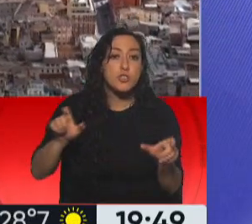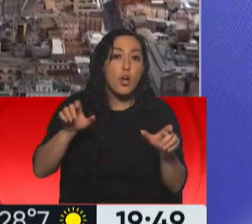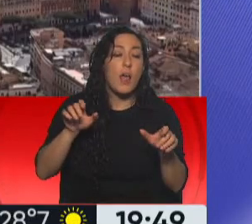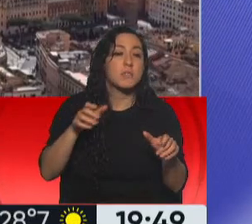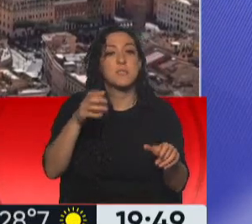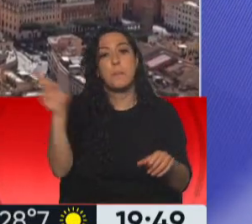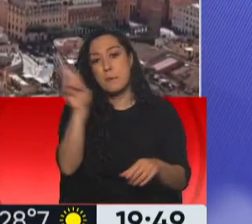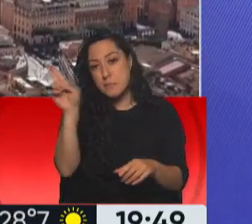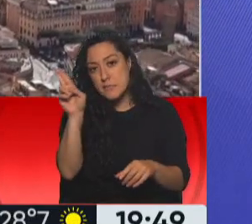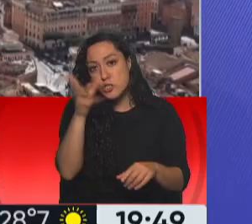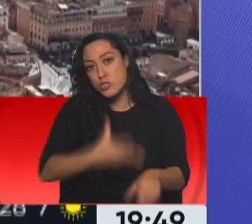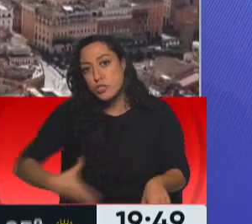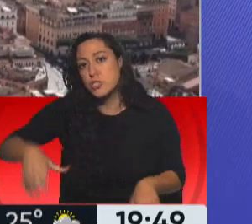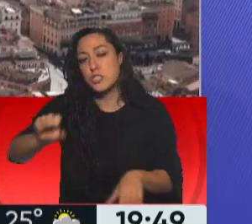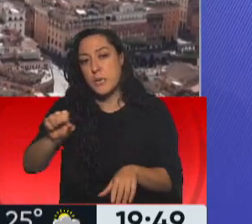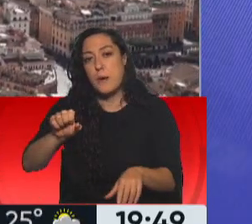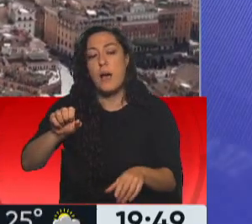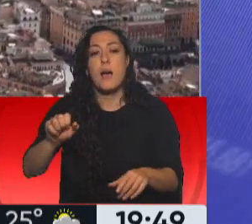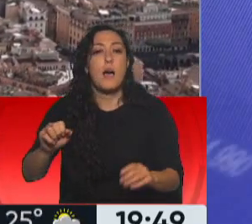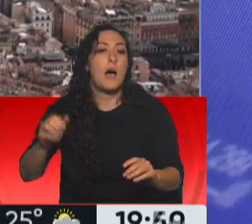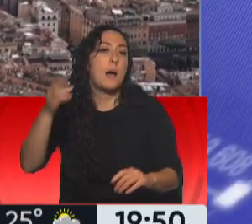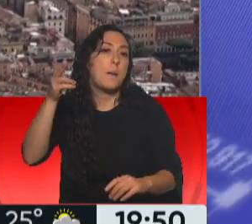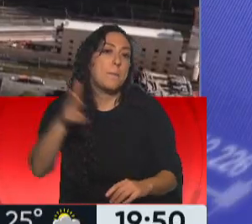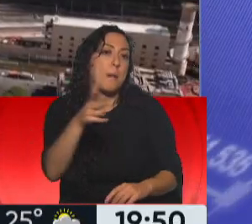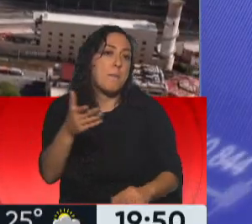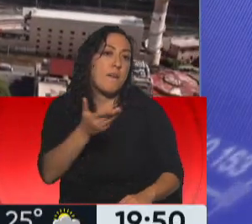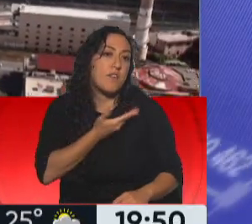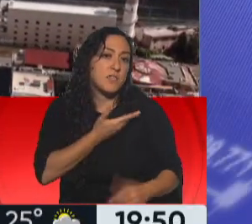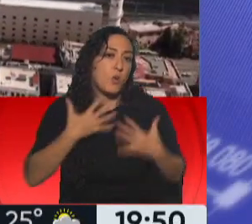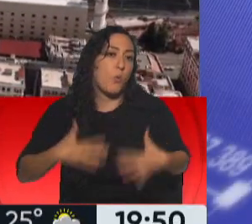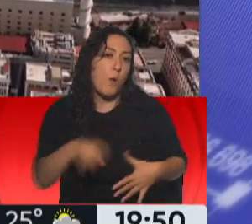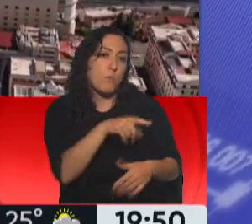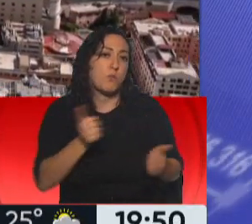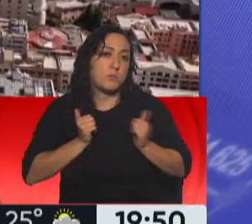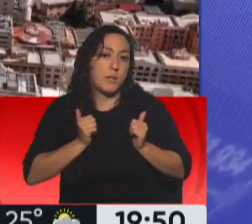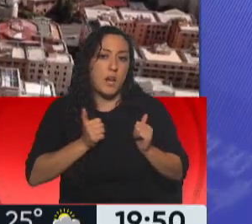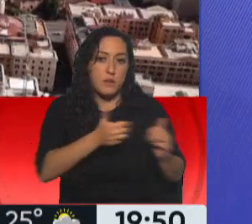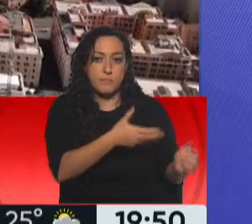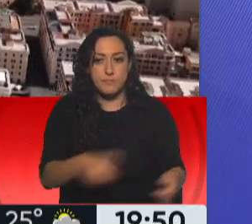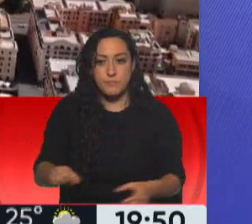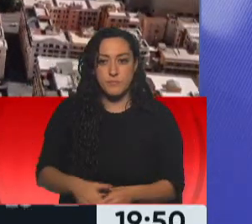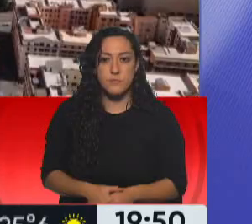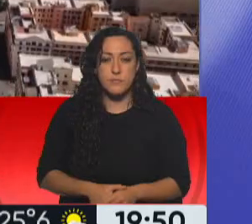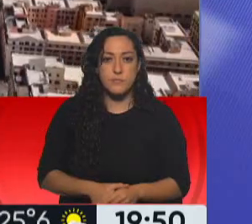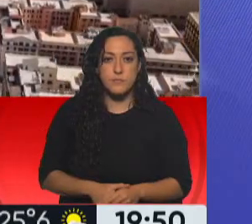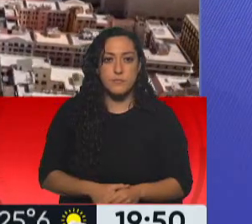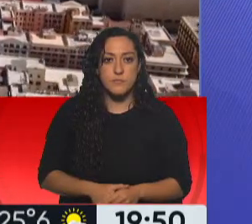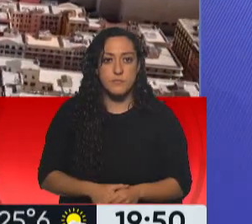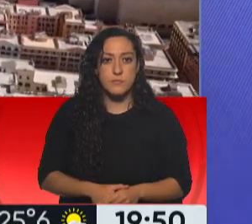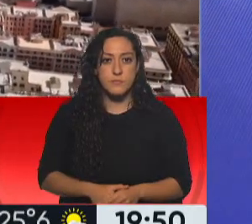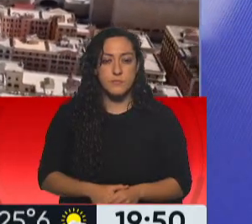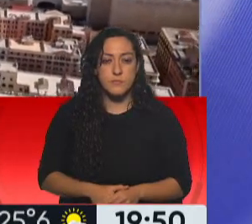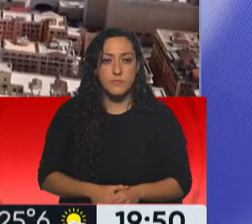serán trasladados acá para esperar, para recibir a Francisco en su